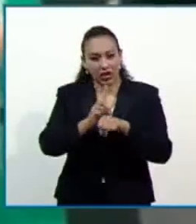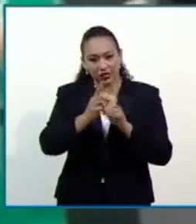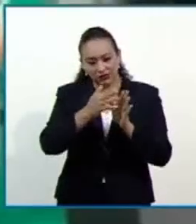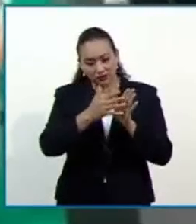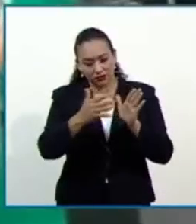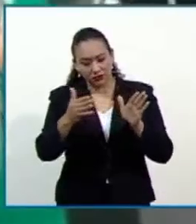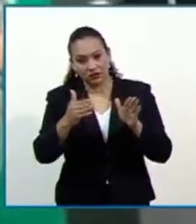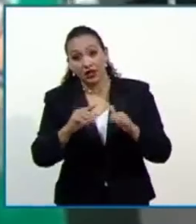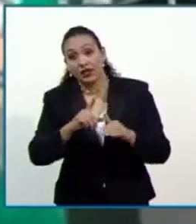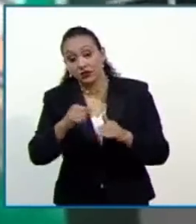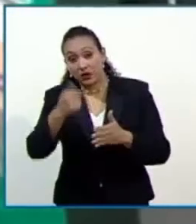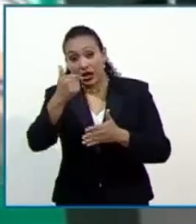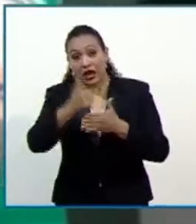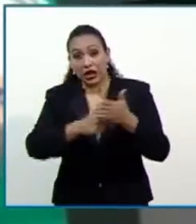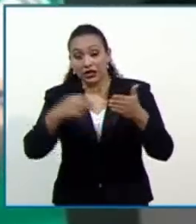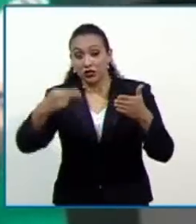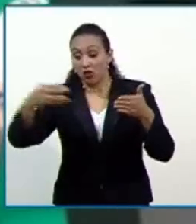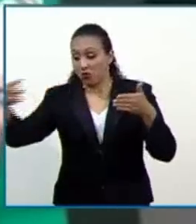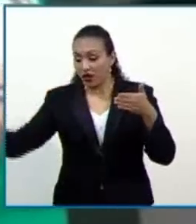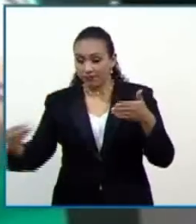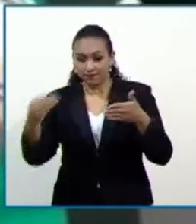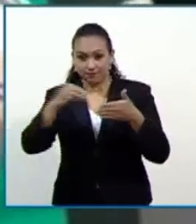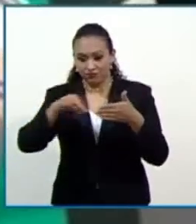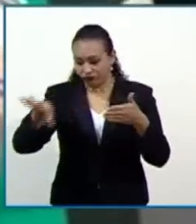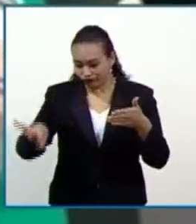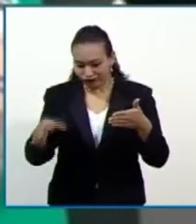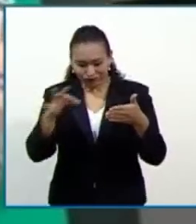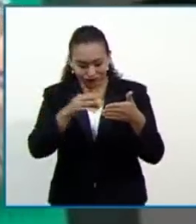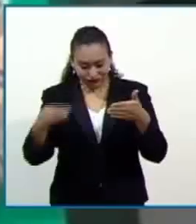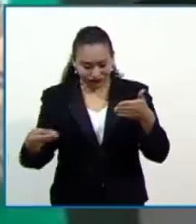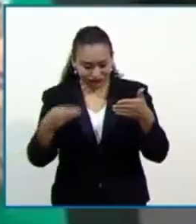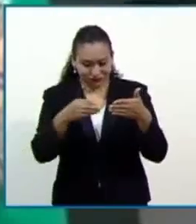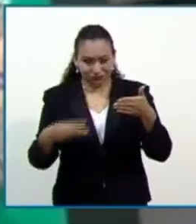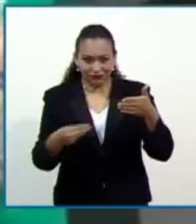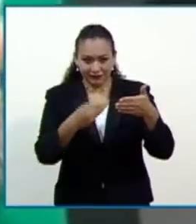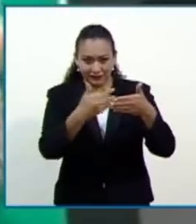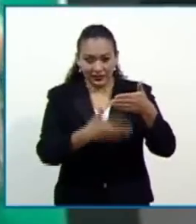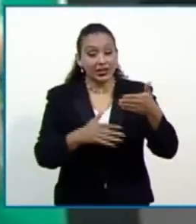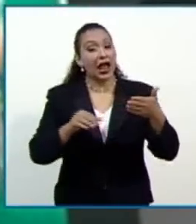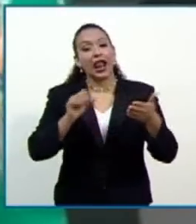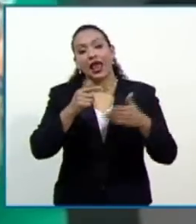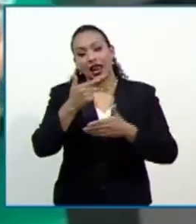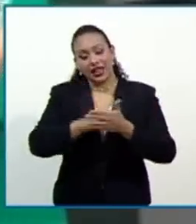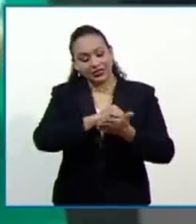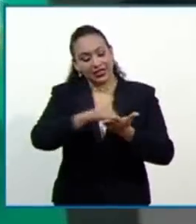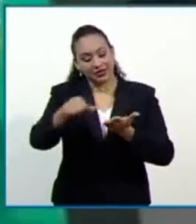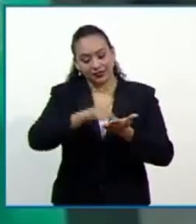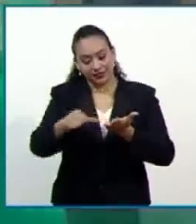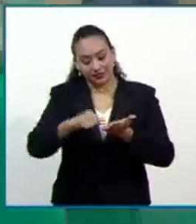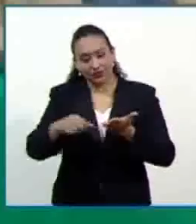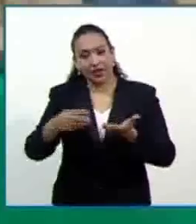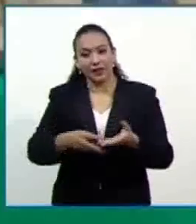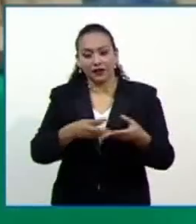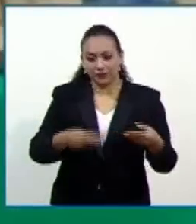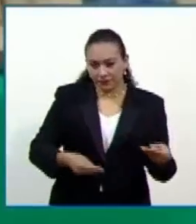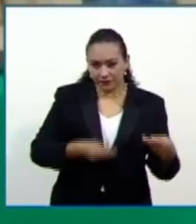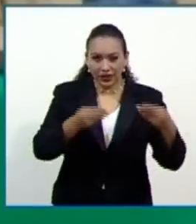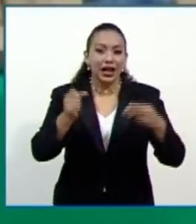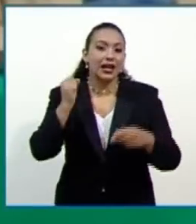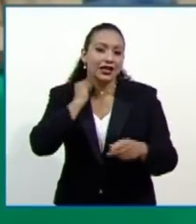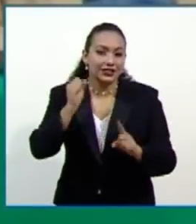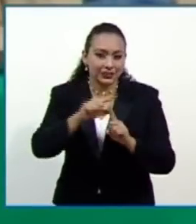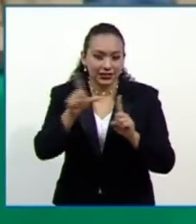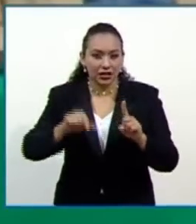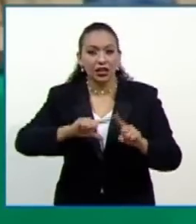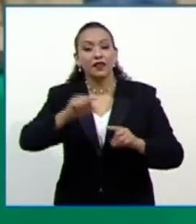listados correspondientes por los 3 poderes de la Unión, las listas de candidatos depuradas serían remitidas por el Senado al INE a